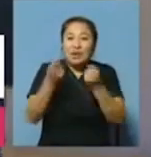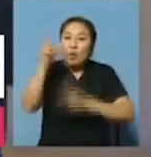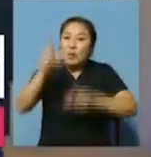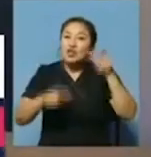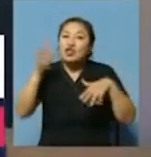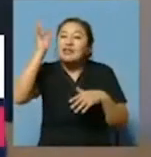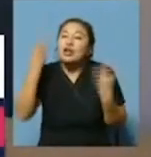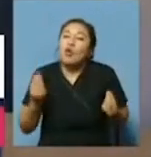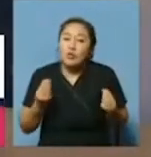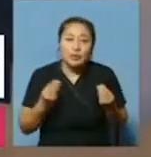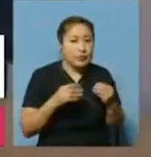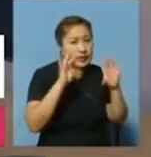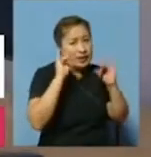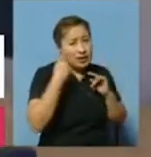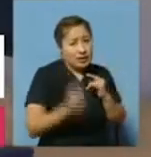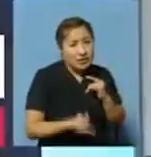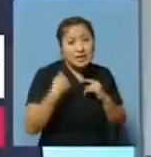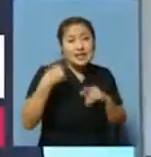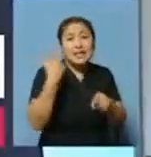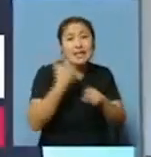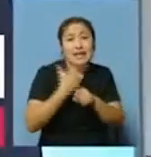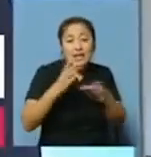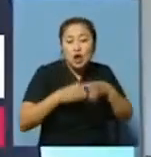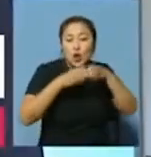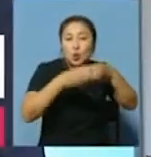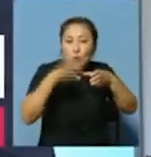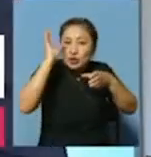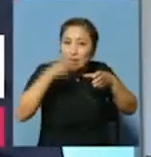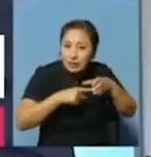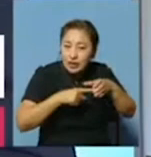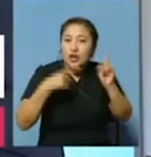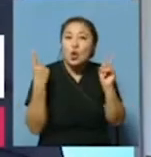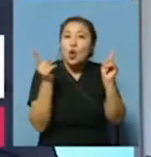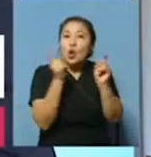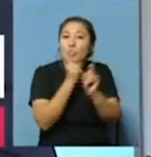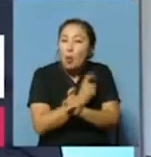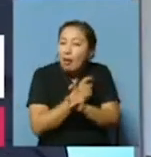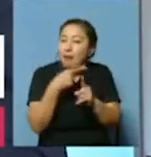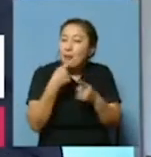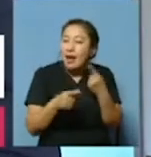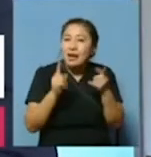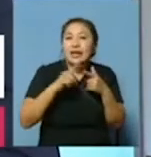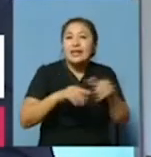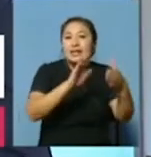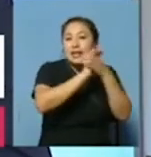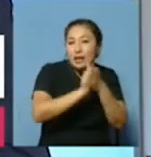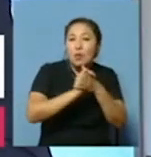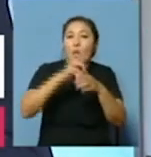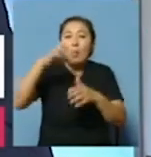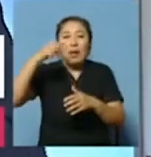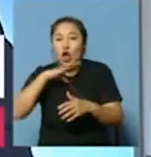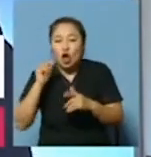sepa cómo hacerlo es muy difícil no ser la tercera fuerza tiene en cuenta la politización que siempre hubo entre el radicalismo y el justicialismo